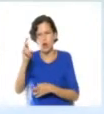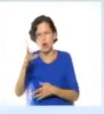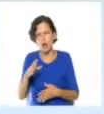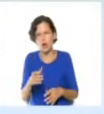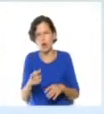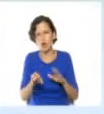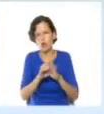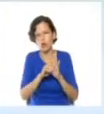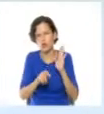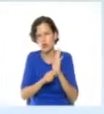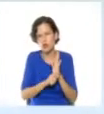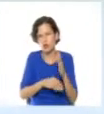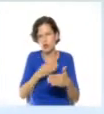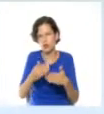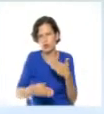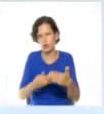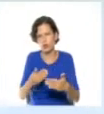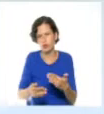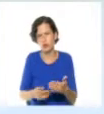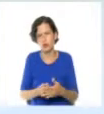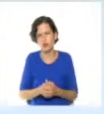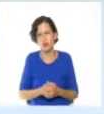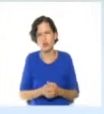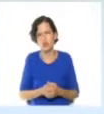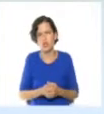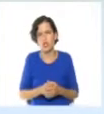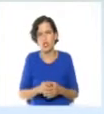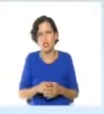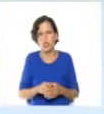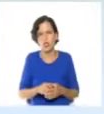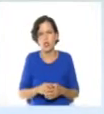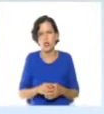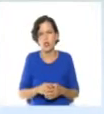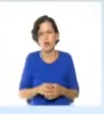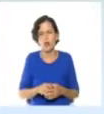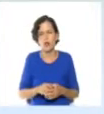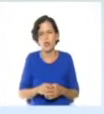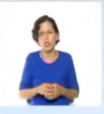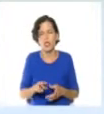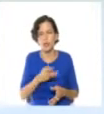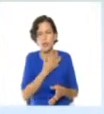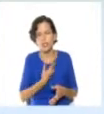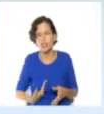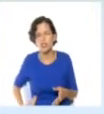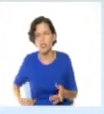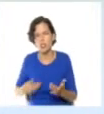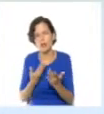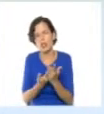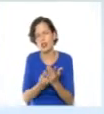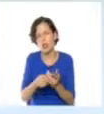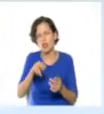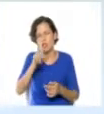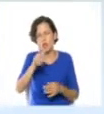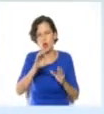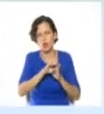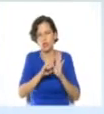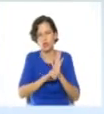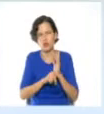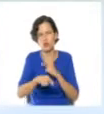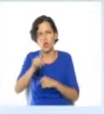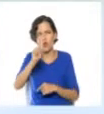periodos presidenciales, el quinquenio, el sexenio y el bienio, Guzmán plantea dos constituciones, una